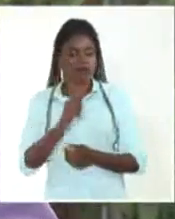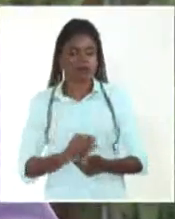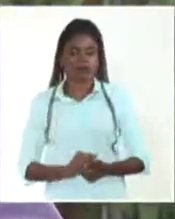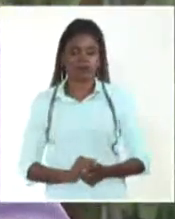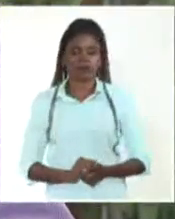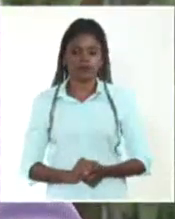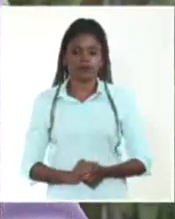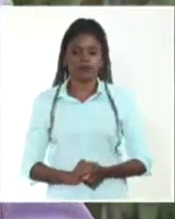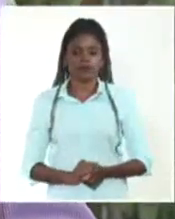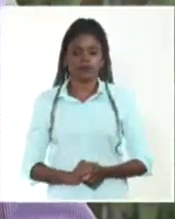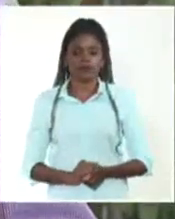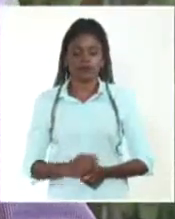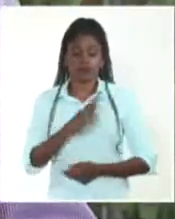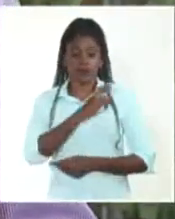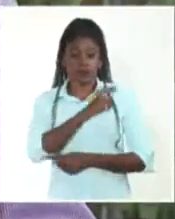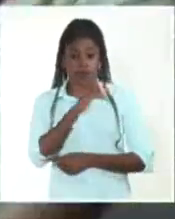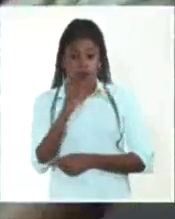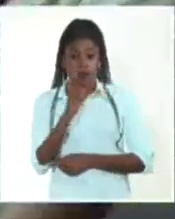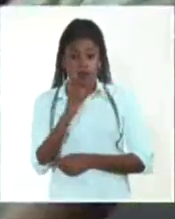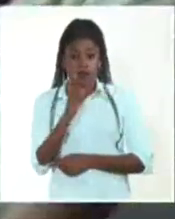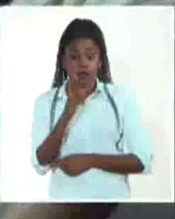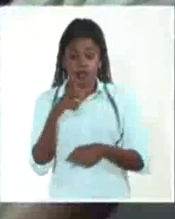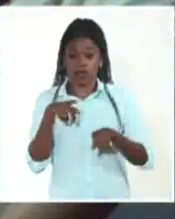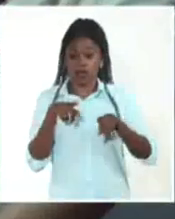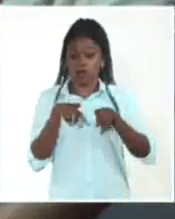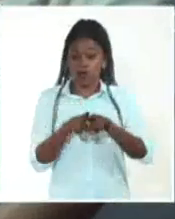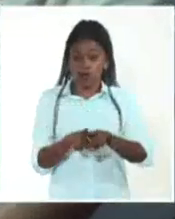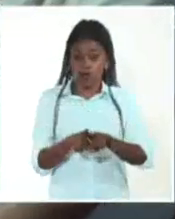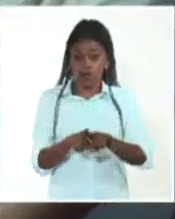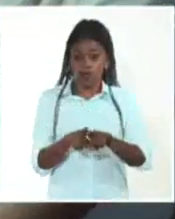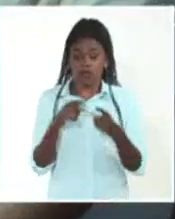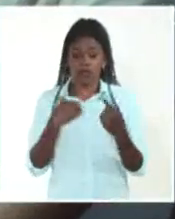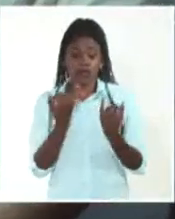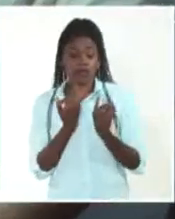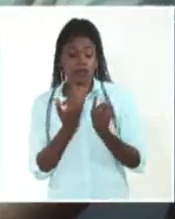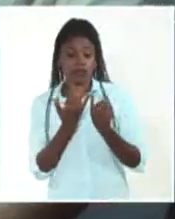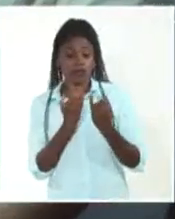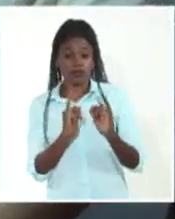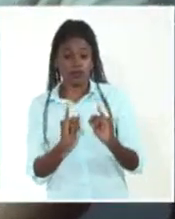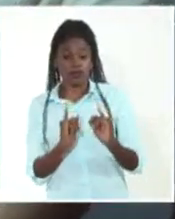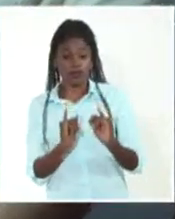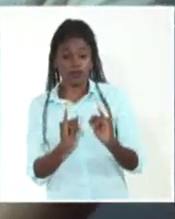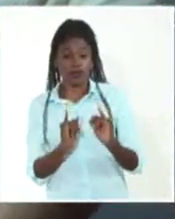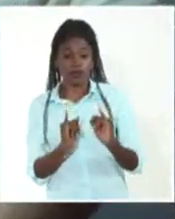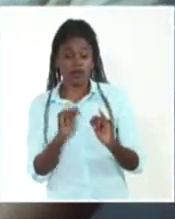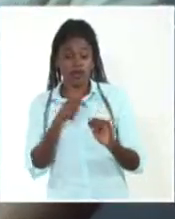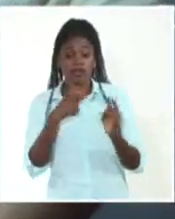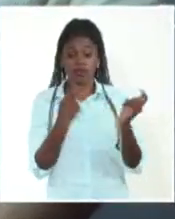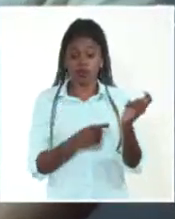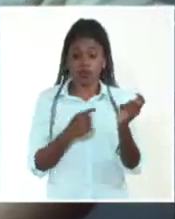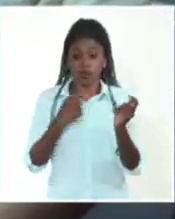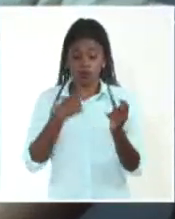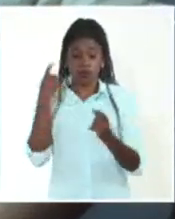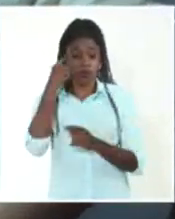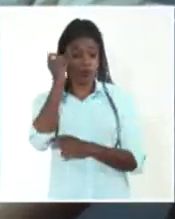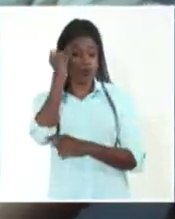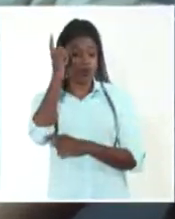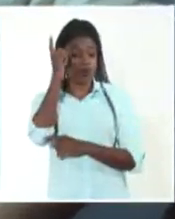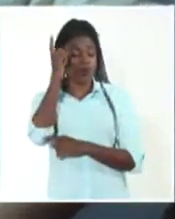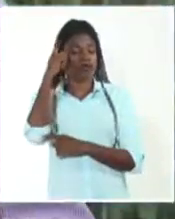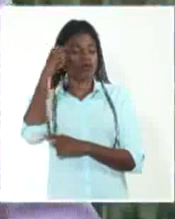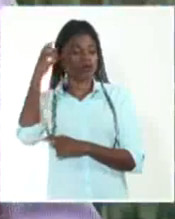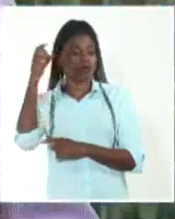ideas. Revolución es unidad, es independencia. Es luchar por nuestros sueños de